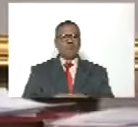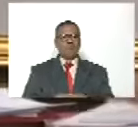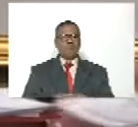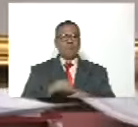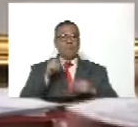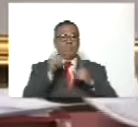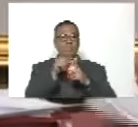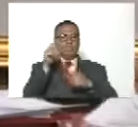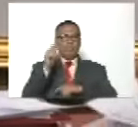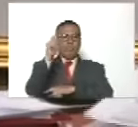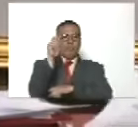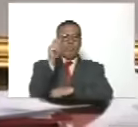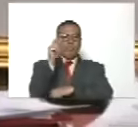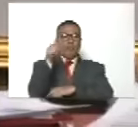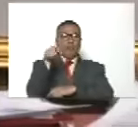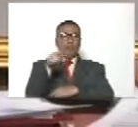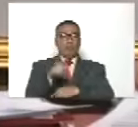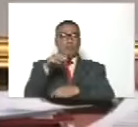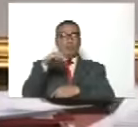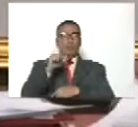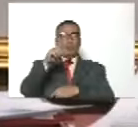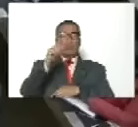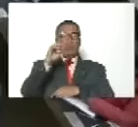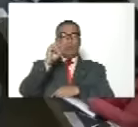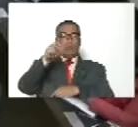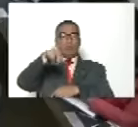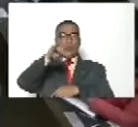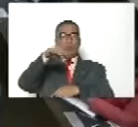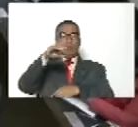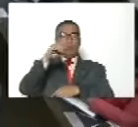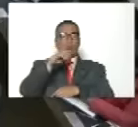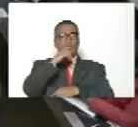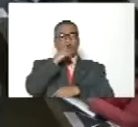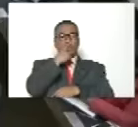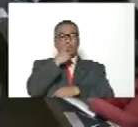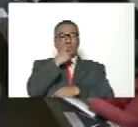Dejo en el derecho de palabra al diputado Antonio Sivira.